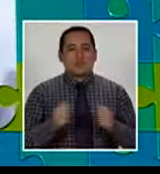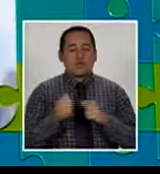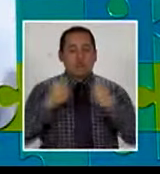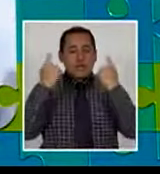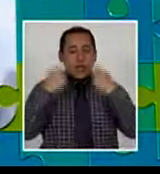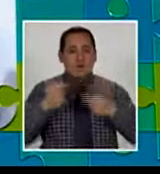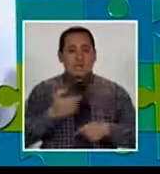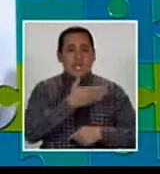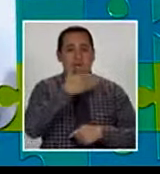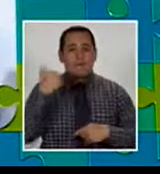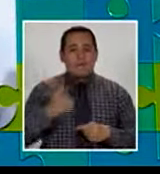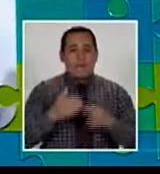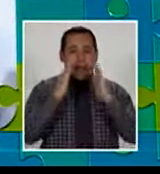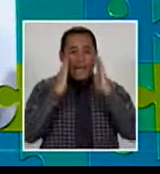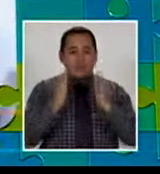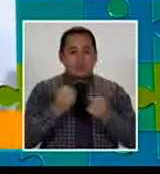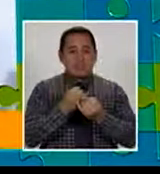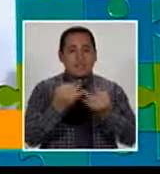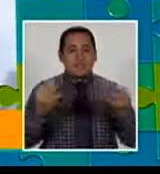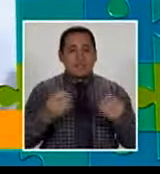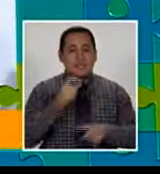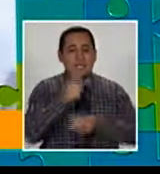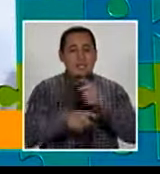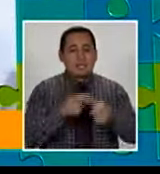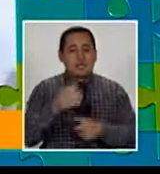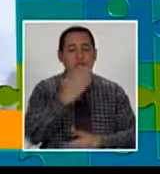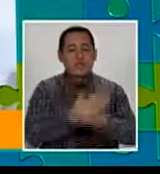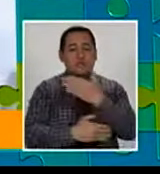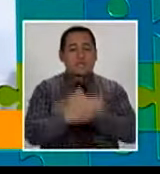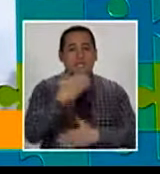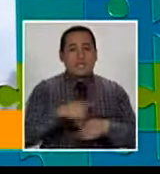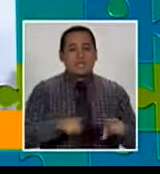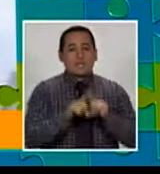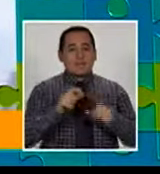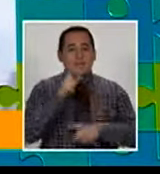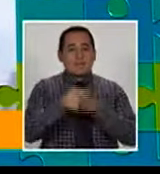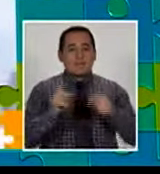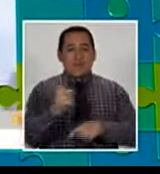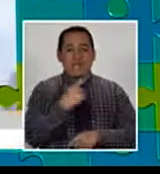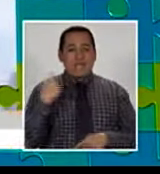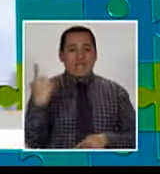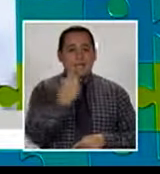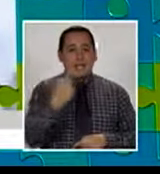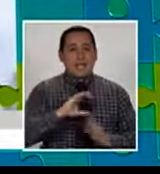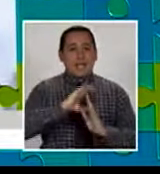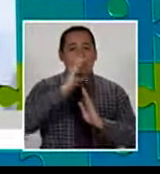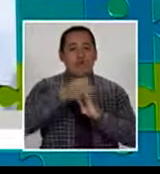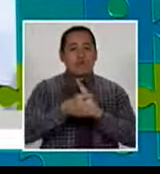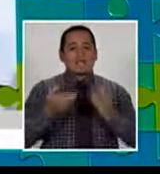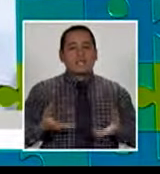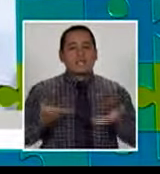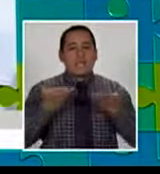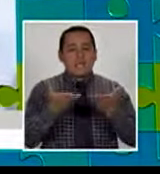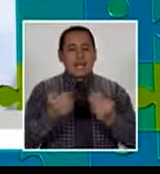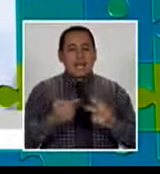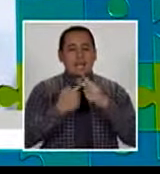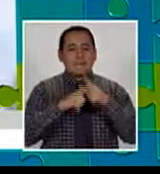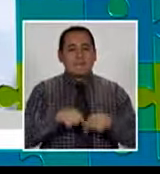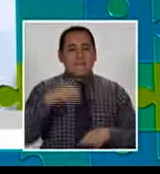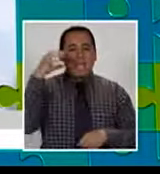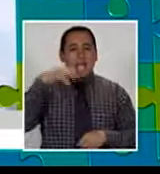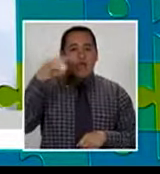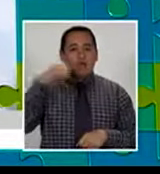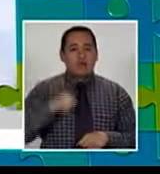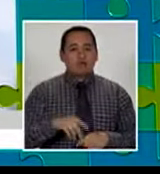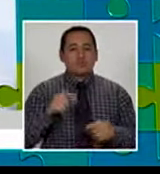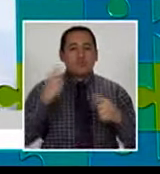Con el objetivo de mejorar la atención a las personas con discapacidad y el público en general, el Conadis implementará